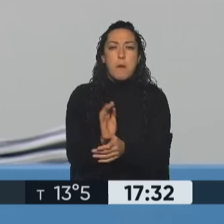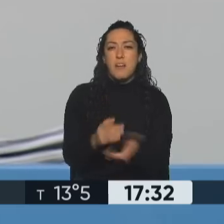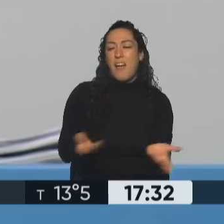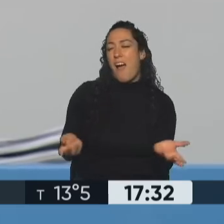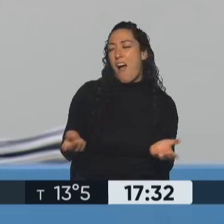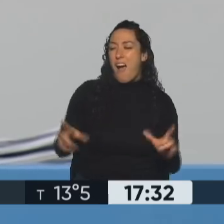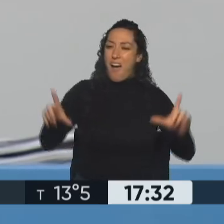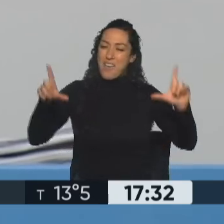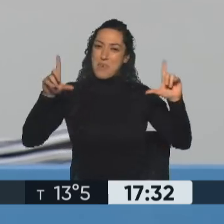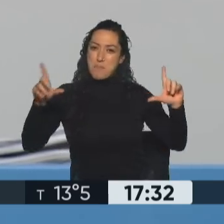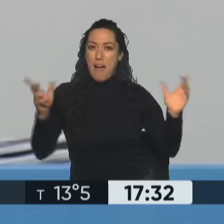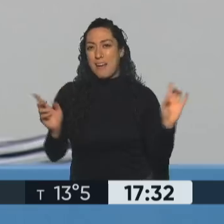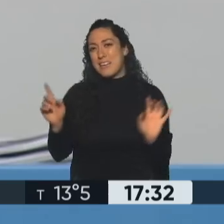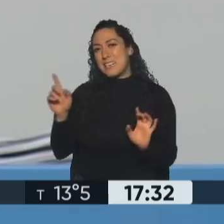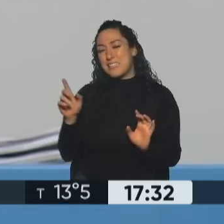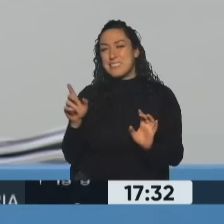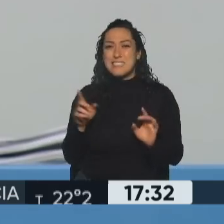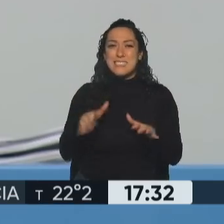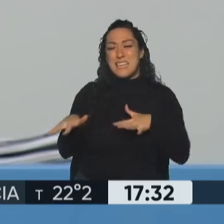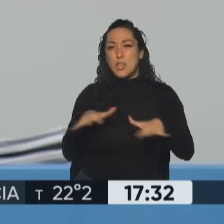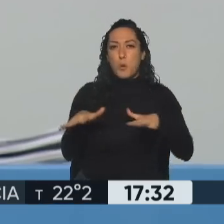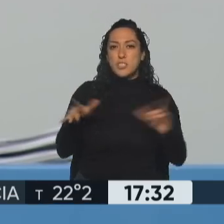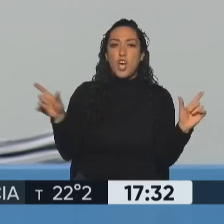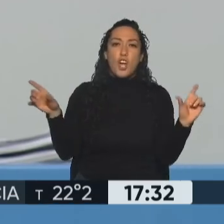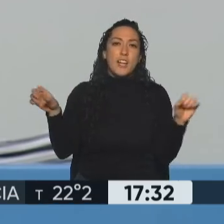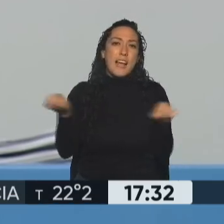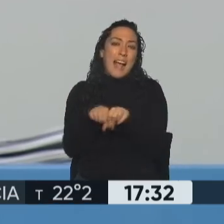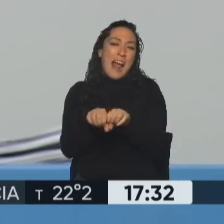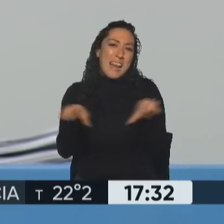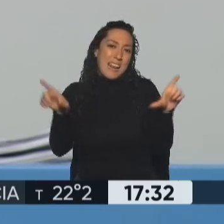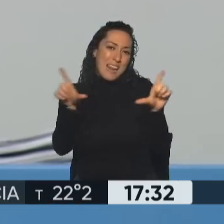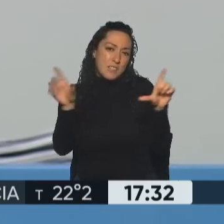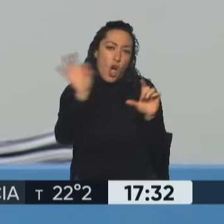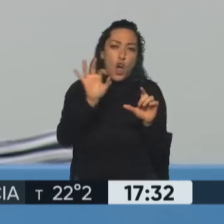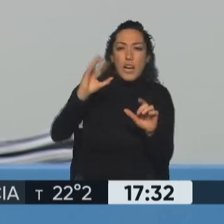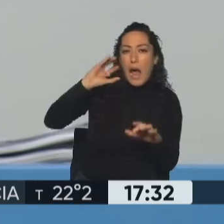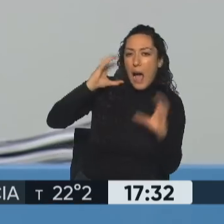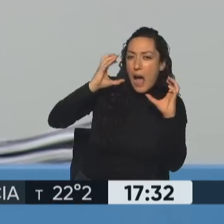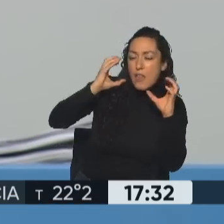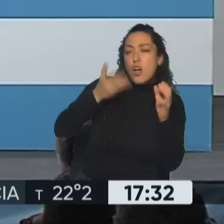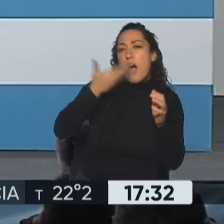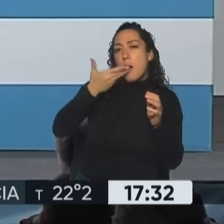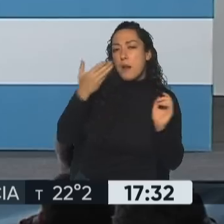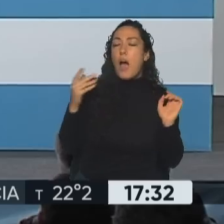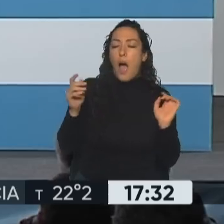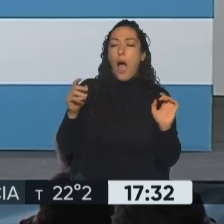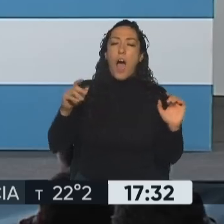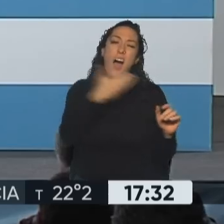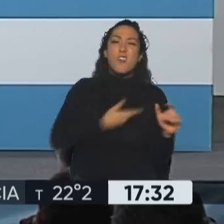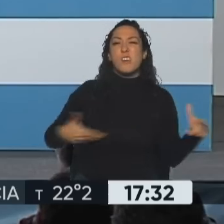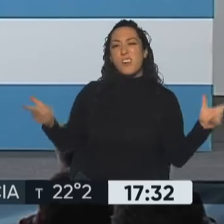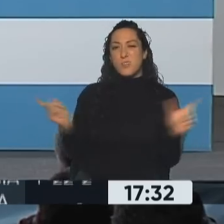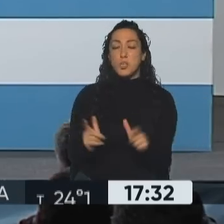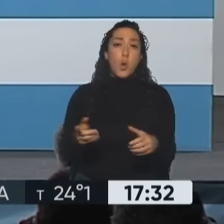bien de ocasión en un discurso, en un canal de televisión o en una radio. Total, cualquiera puede decir